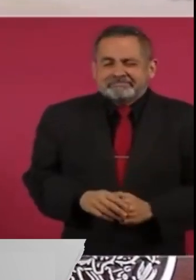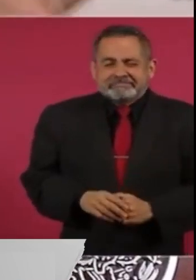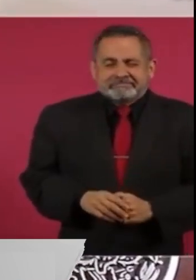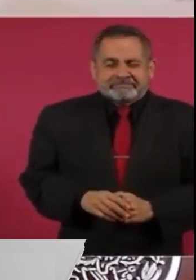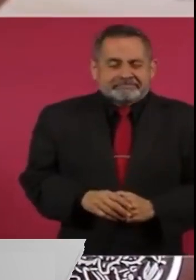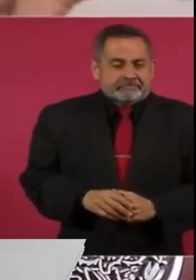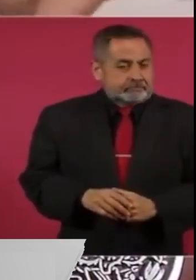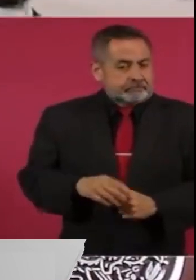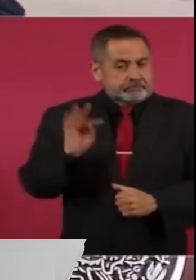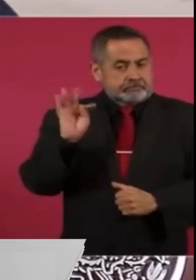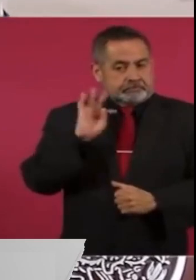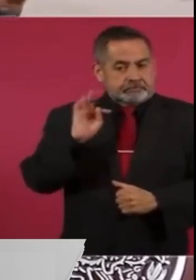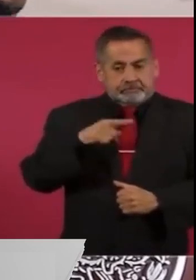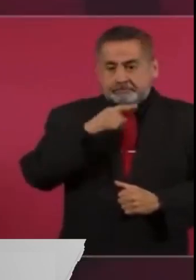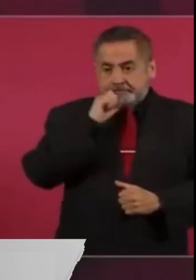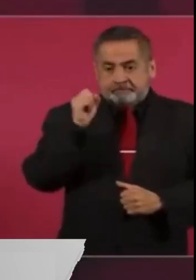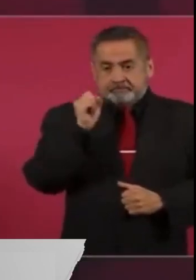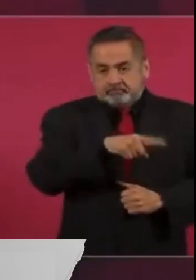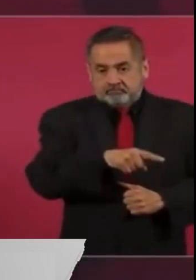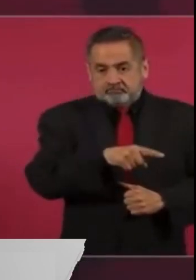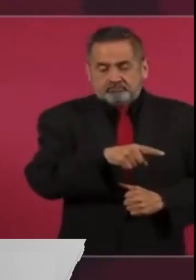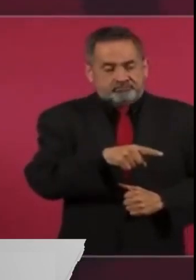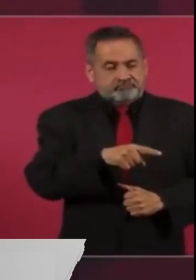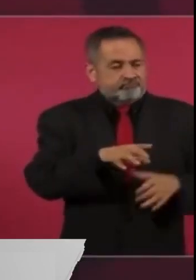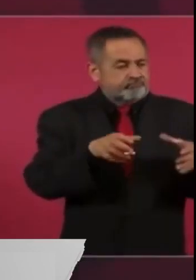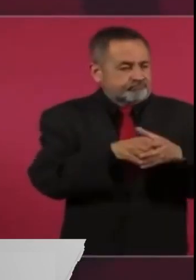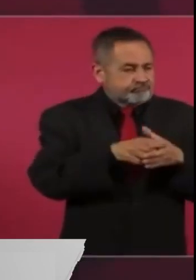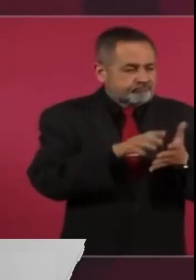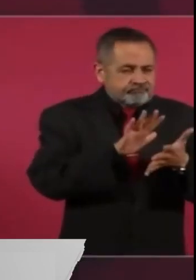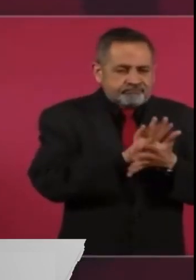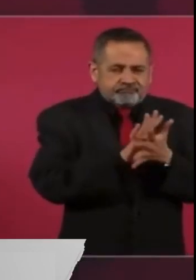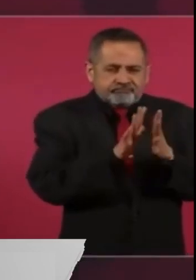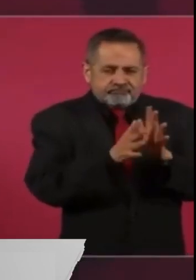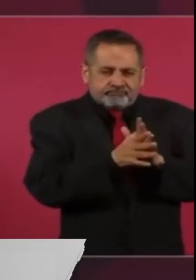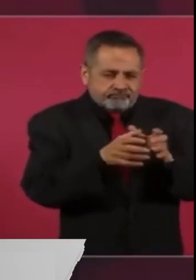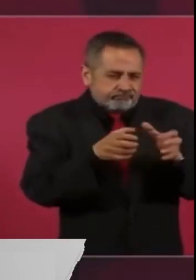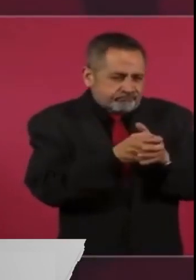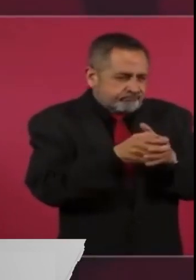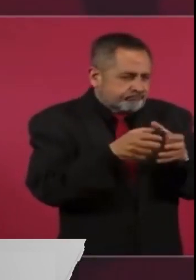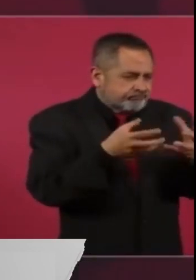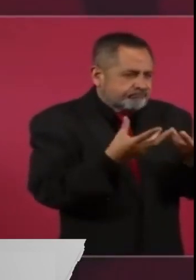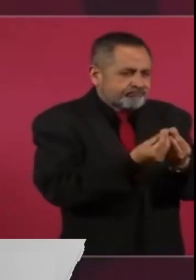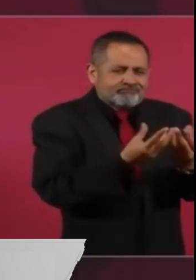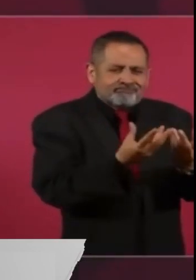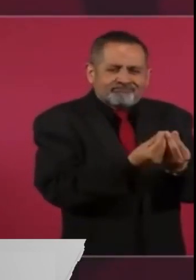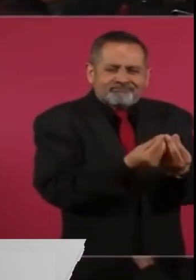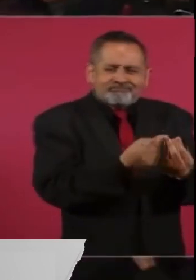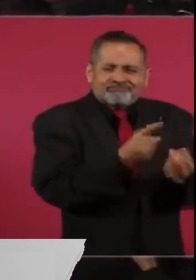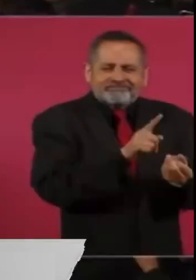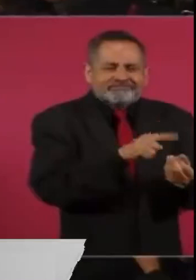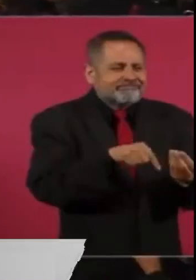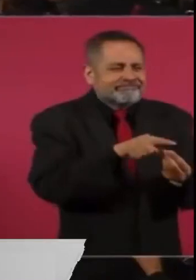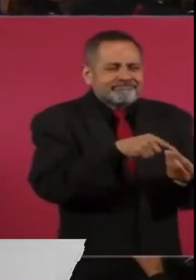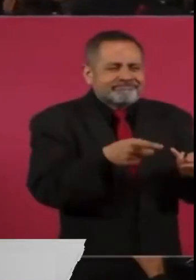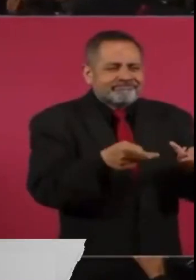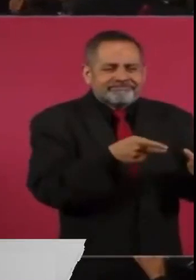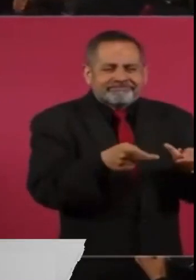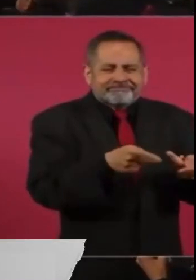Es muy probable que todo esté articulado. Nada